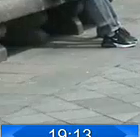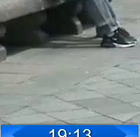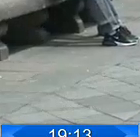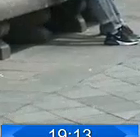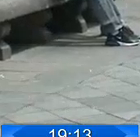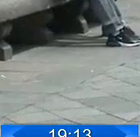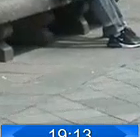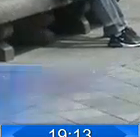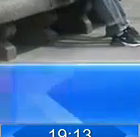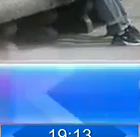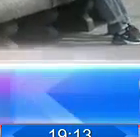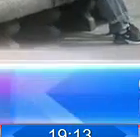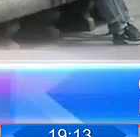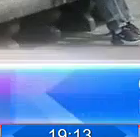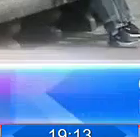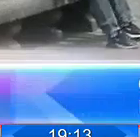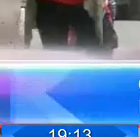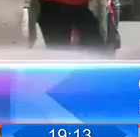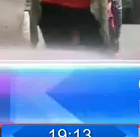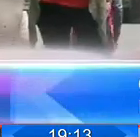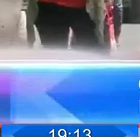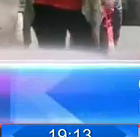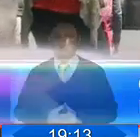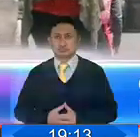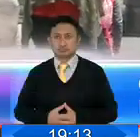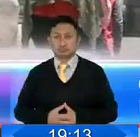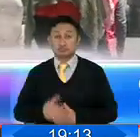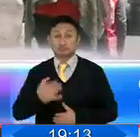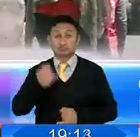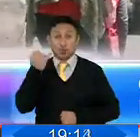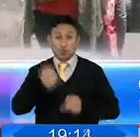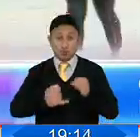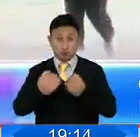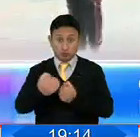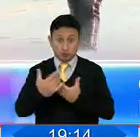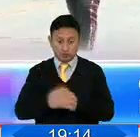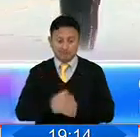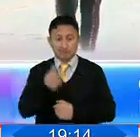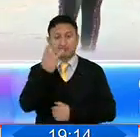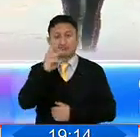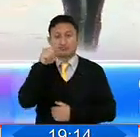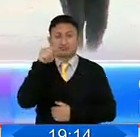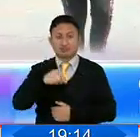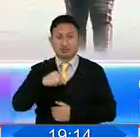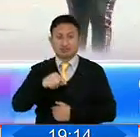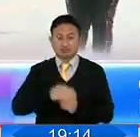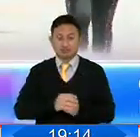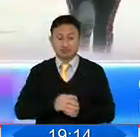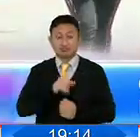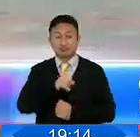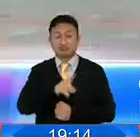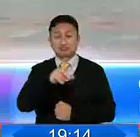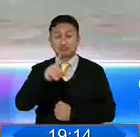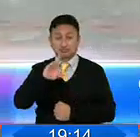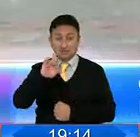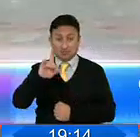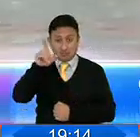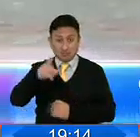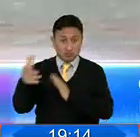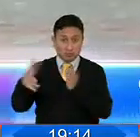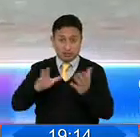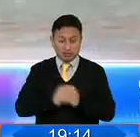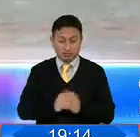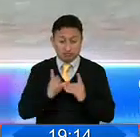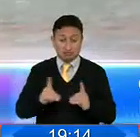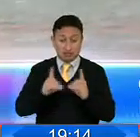Según el último reporte, la capital registra 16.210 contagiados y 677 fallecidos. Las cifras van